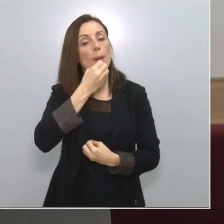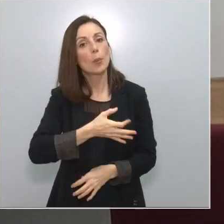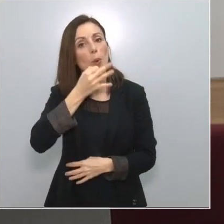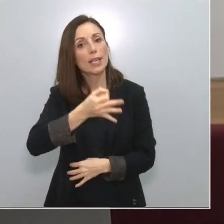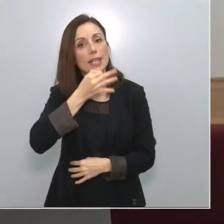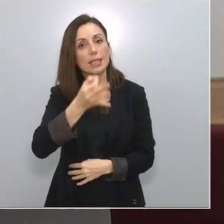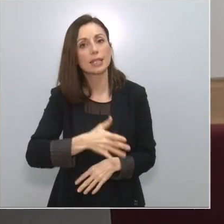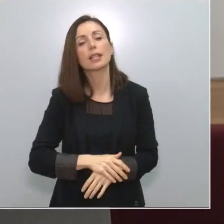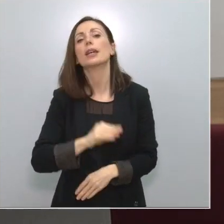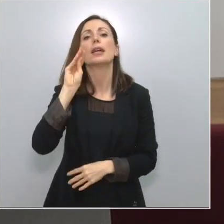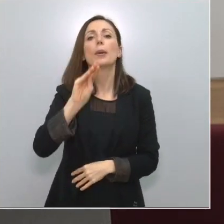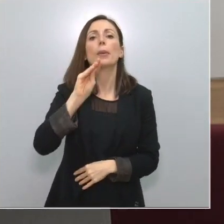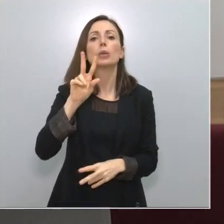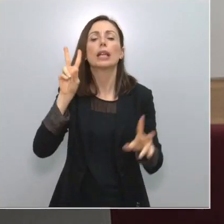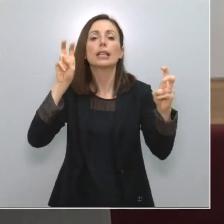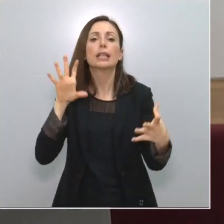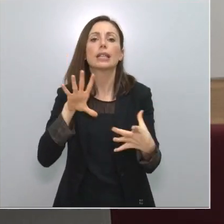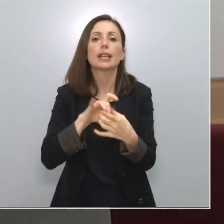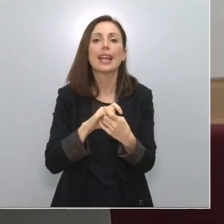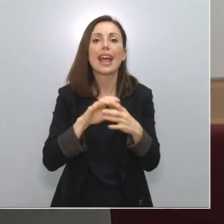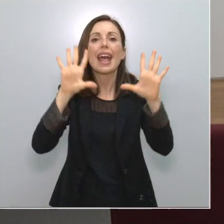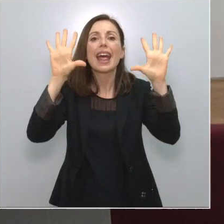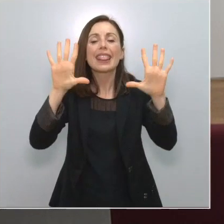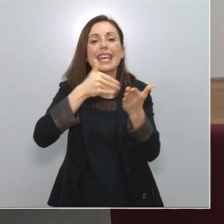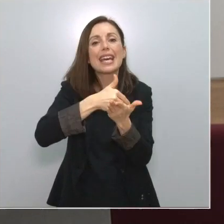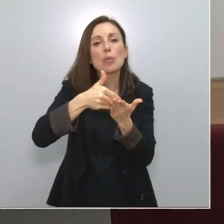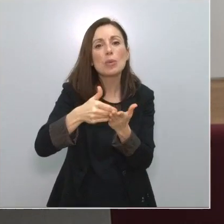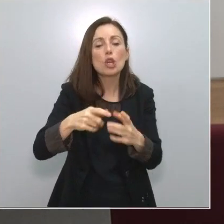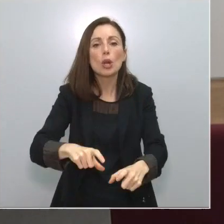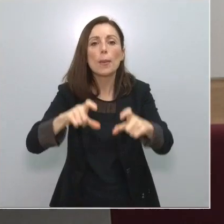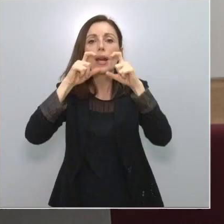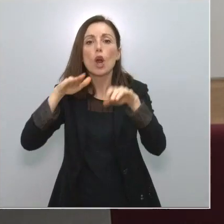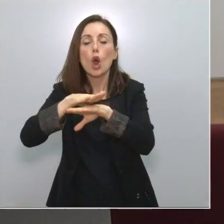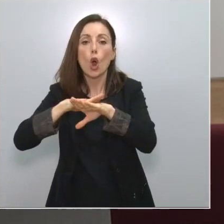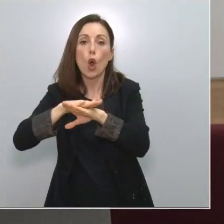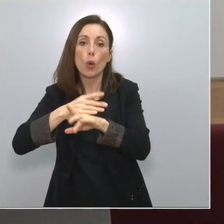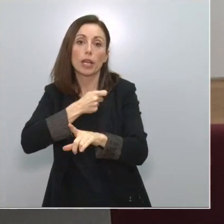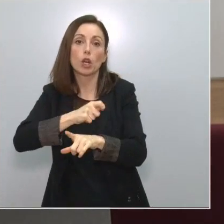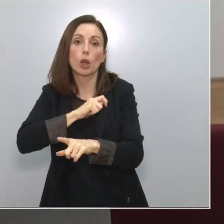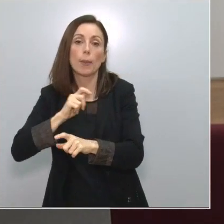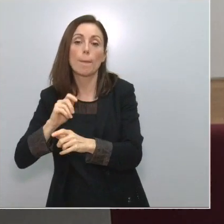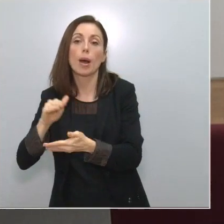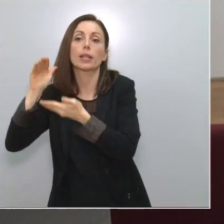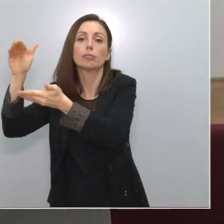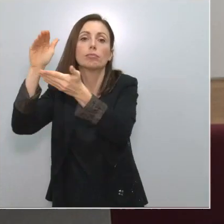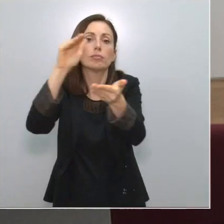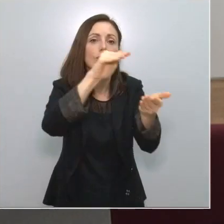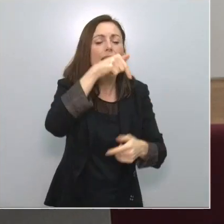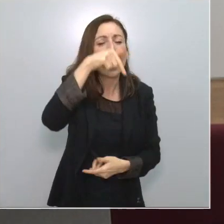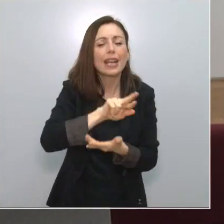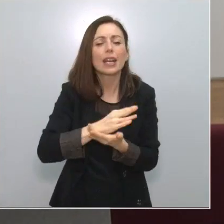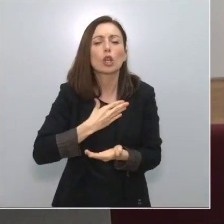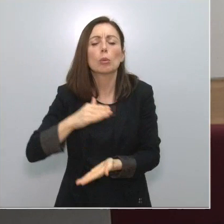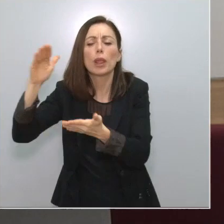tardes. Pues la pregunta es referente a los 10 millones de mascarillas que va a repartir el Gobierno central. La duda es cuántas se repartirán en la